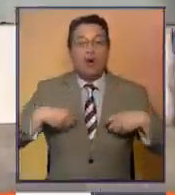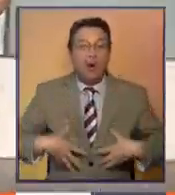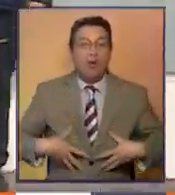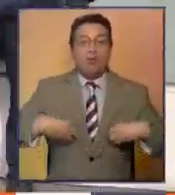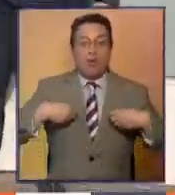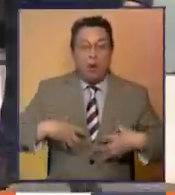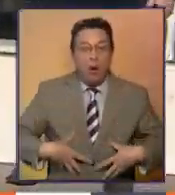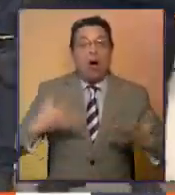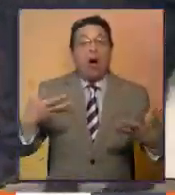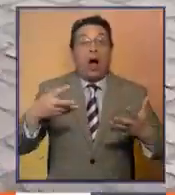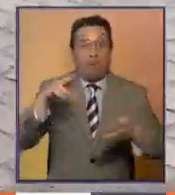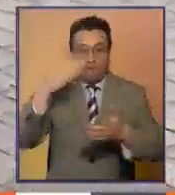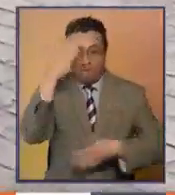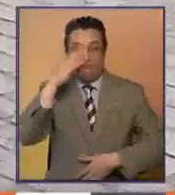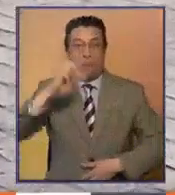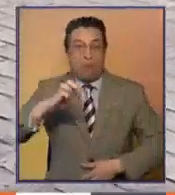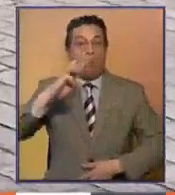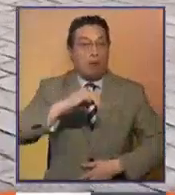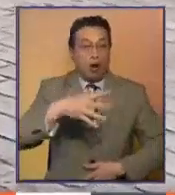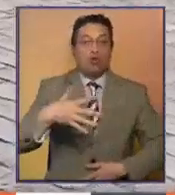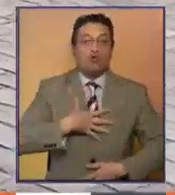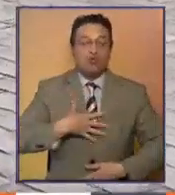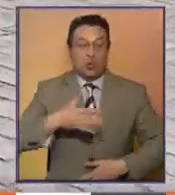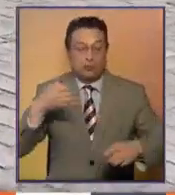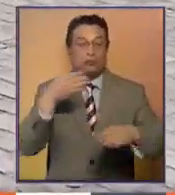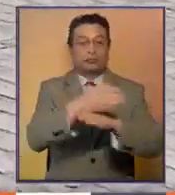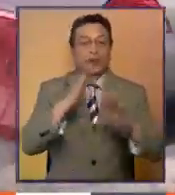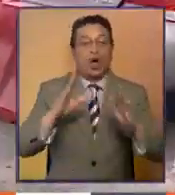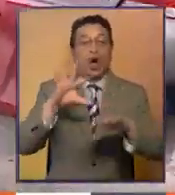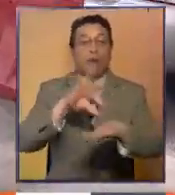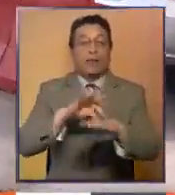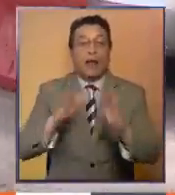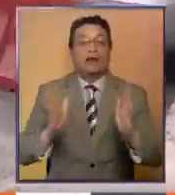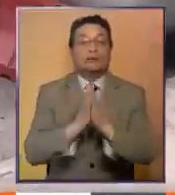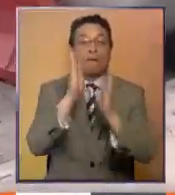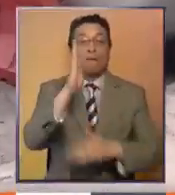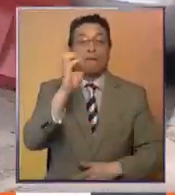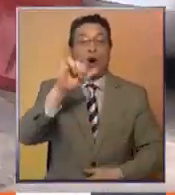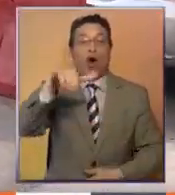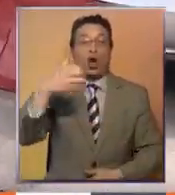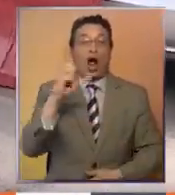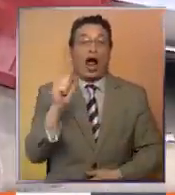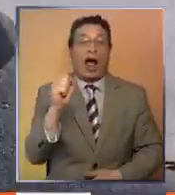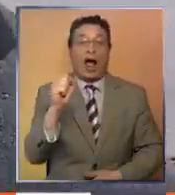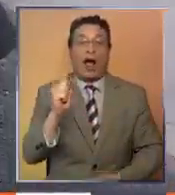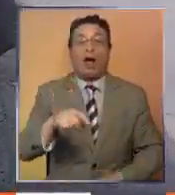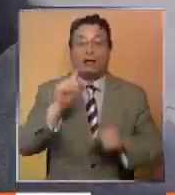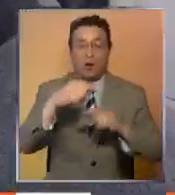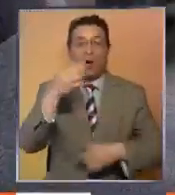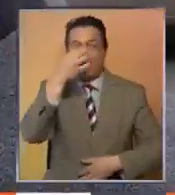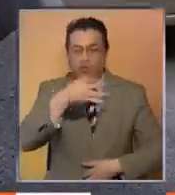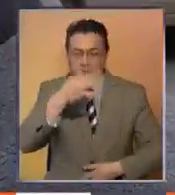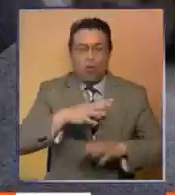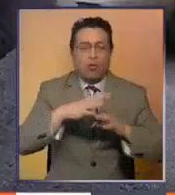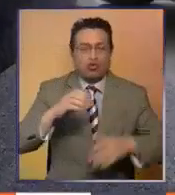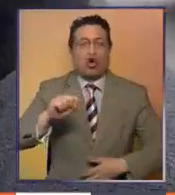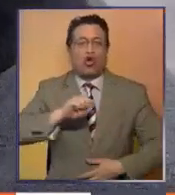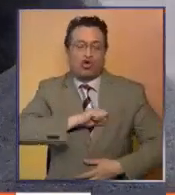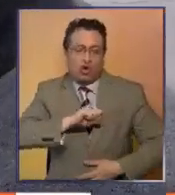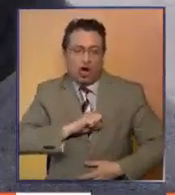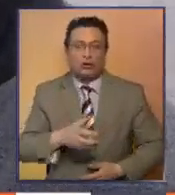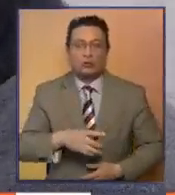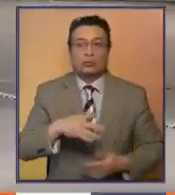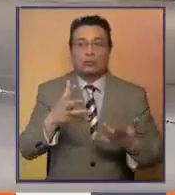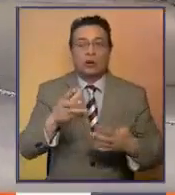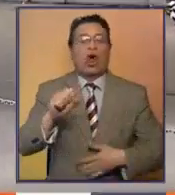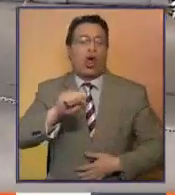alertaron a sus padres a llevarlos de urgencia al San Borja Arriadán en Santiago. Tiene mucho moco, tos. ¿Por qué lo trajo? ¿Qué síntomas tenía? Está